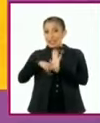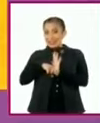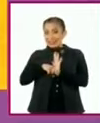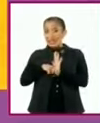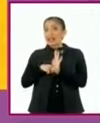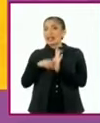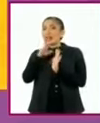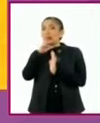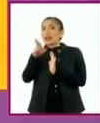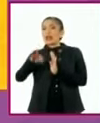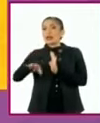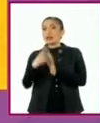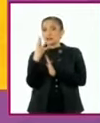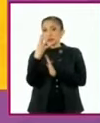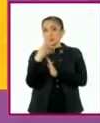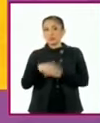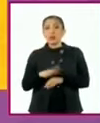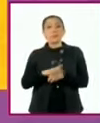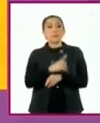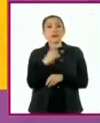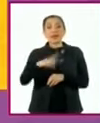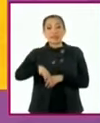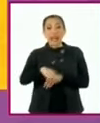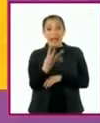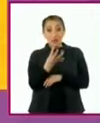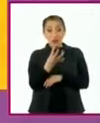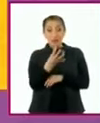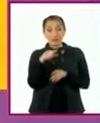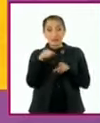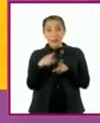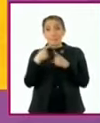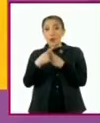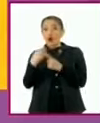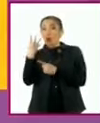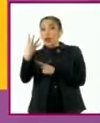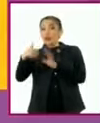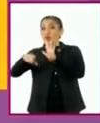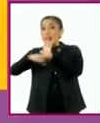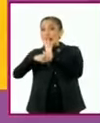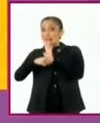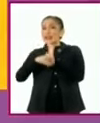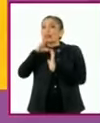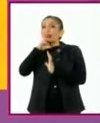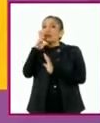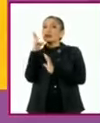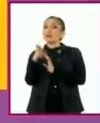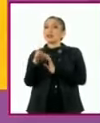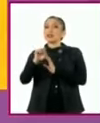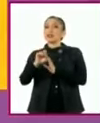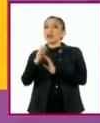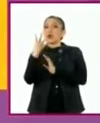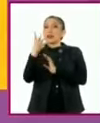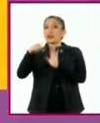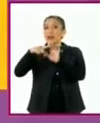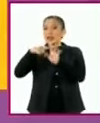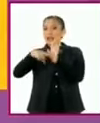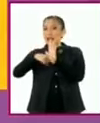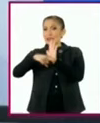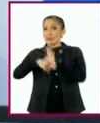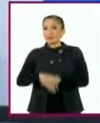es igual a 14, porque 14 por 4 negativo es igual a 64